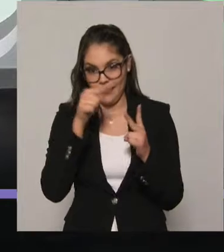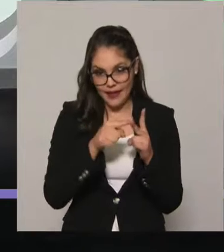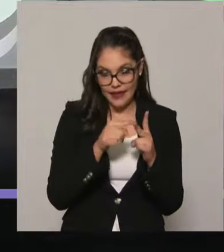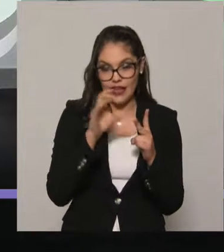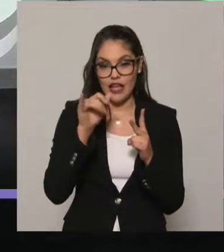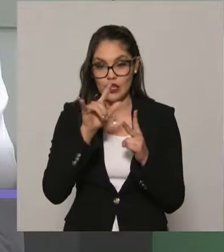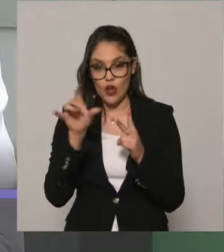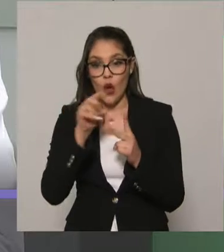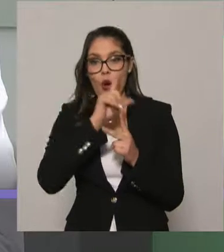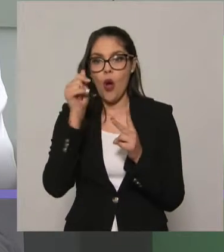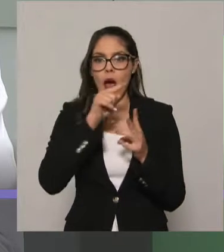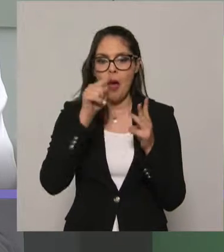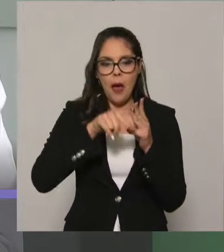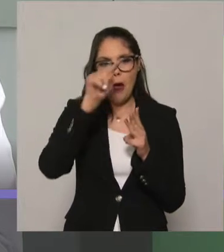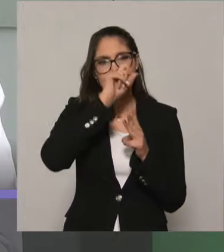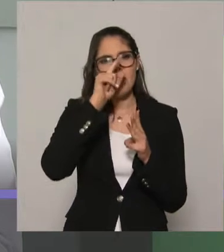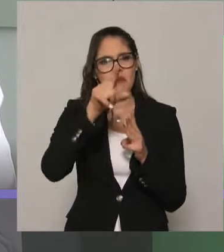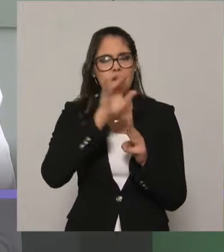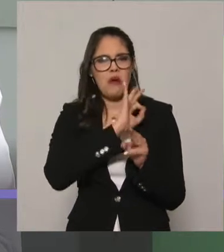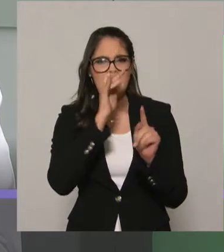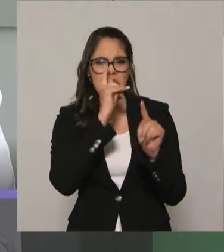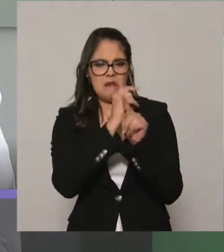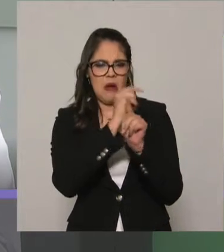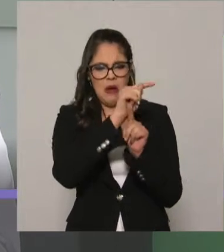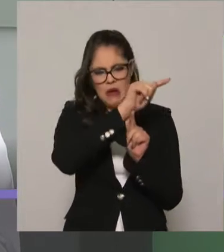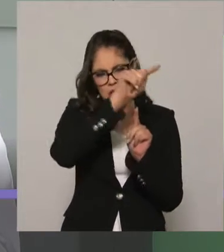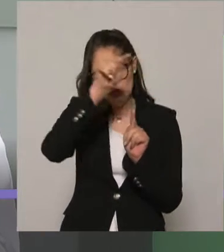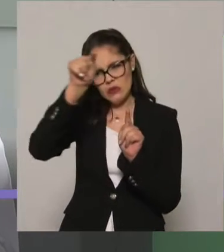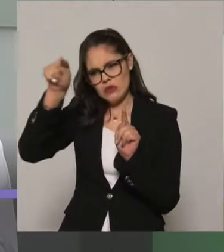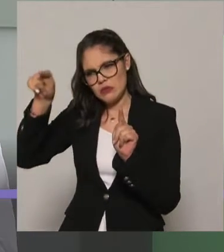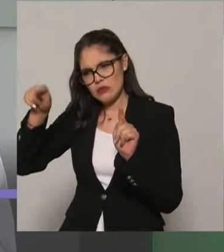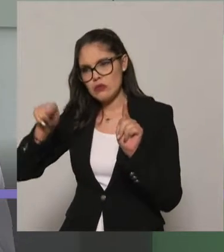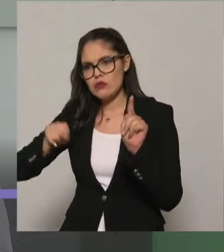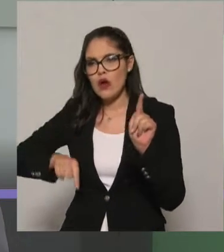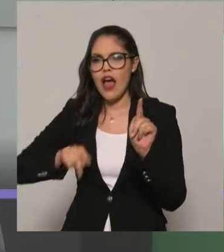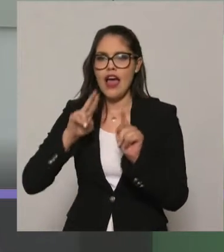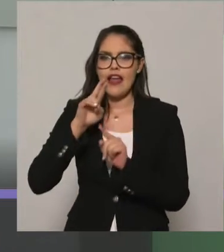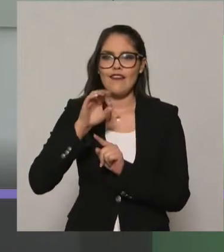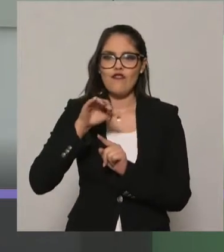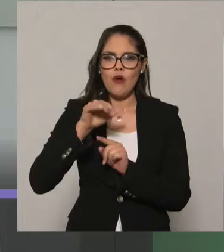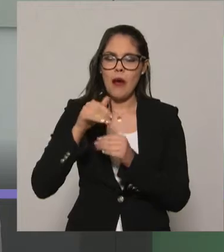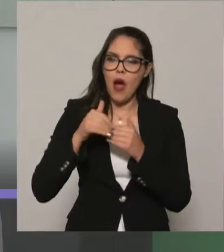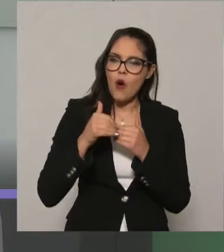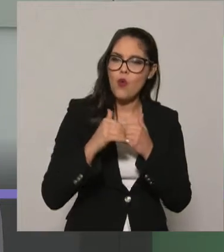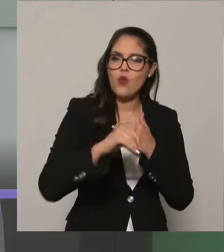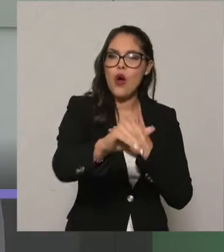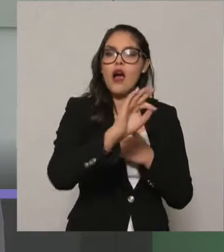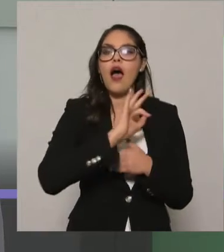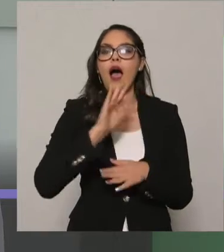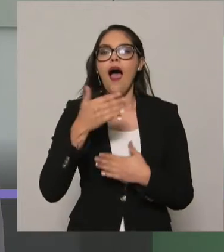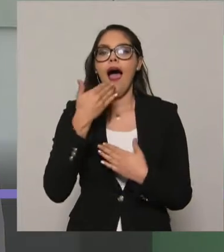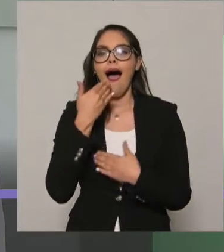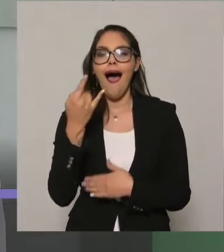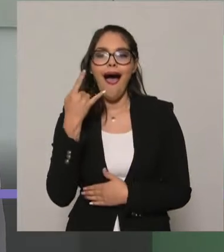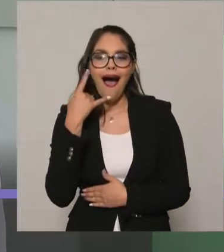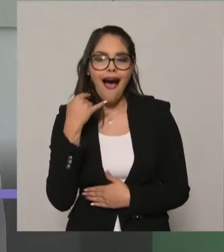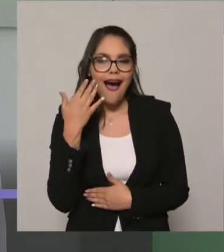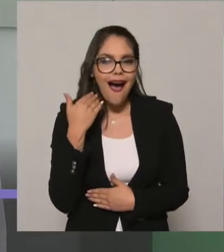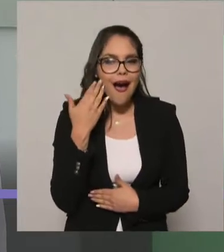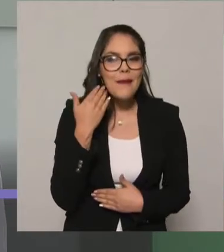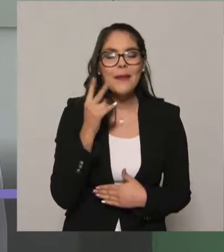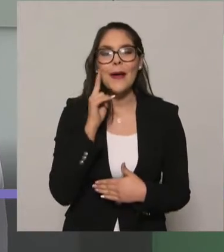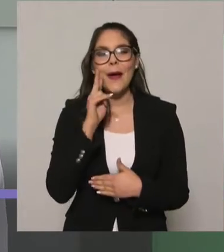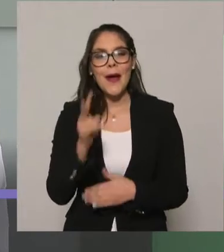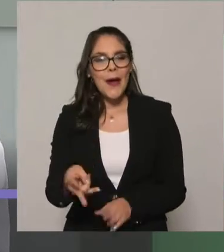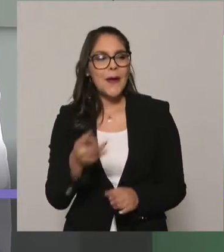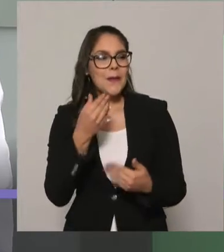luego puedes bajar por uno de esos transportes turísticos por todo Reforma. Y eso ya es un recorrido muy, muy bonito, es muy